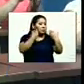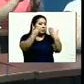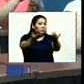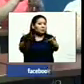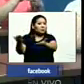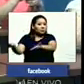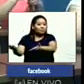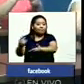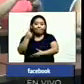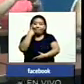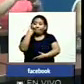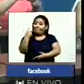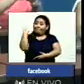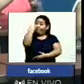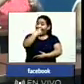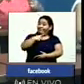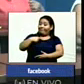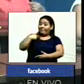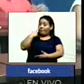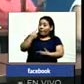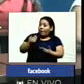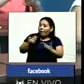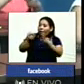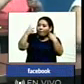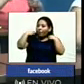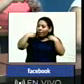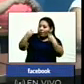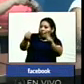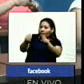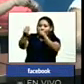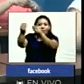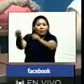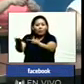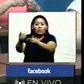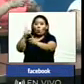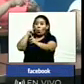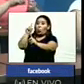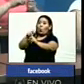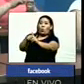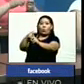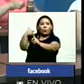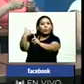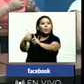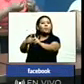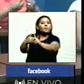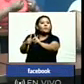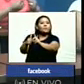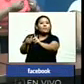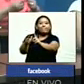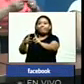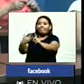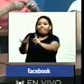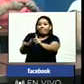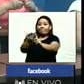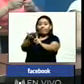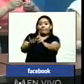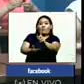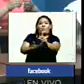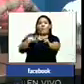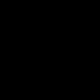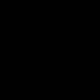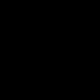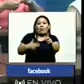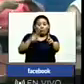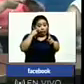y de verdad que ver el rostro de las personas a quienes se las ha entregado estas pelucas no tiene ningún tipo de